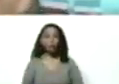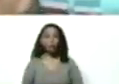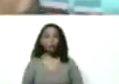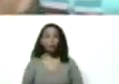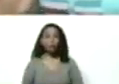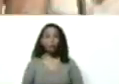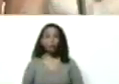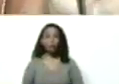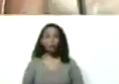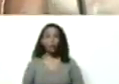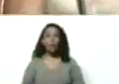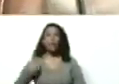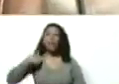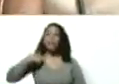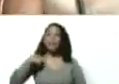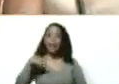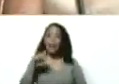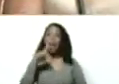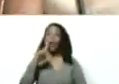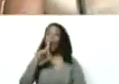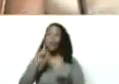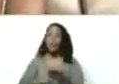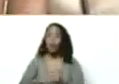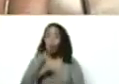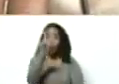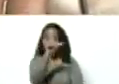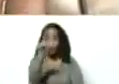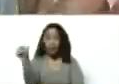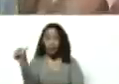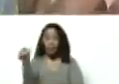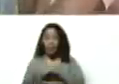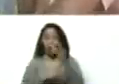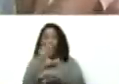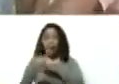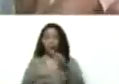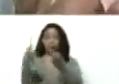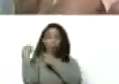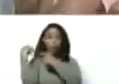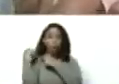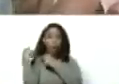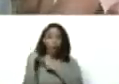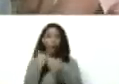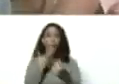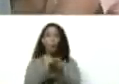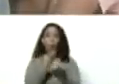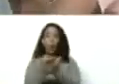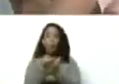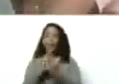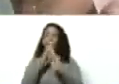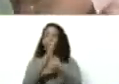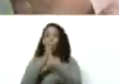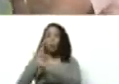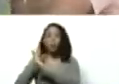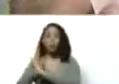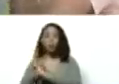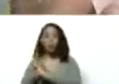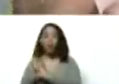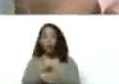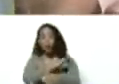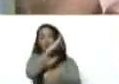Me tienen que cumplir. Tienen una semana para cumplir. Y en segundo lugar, el